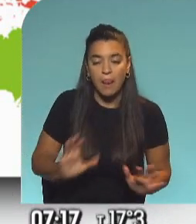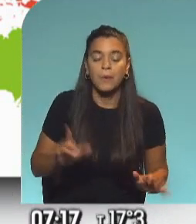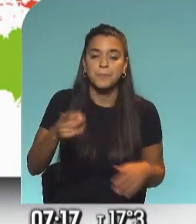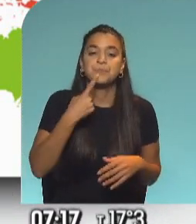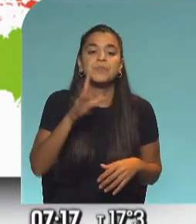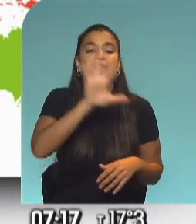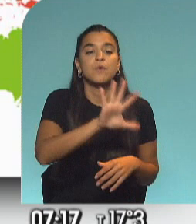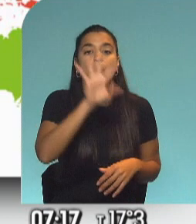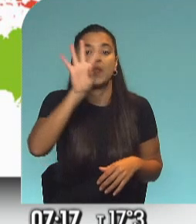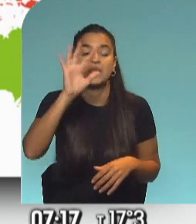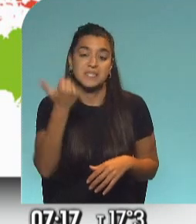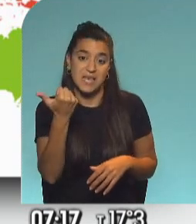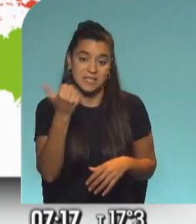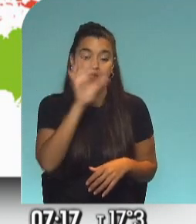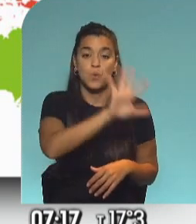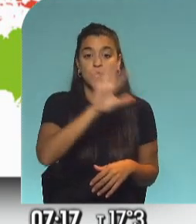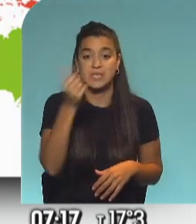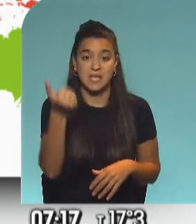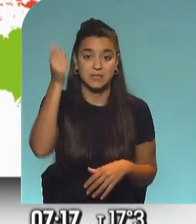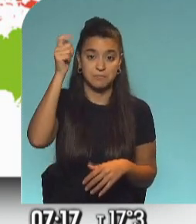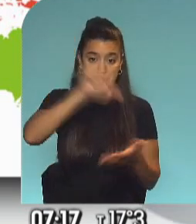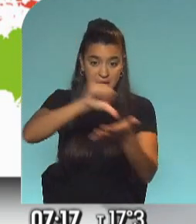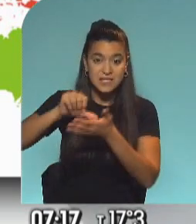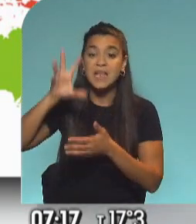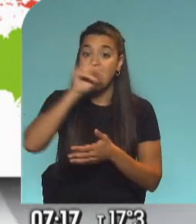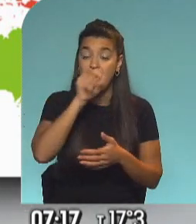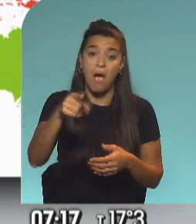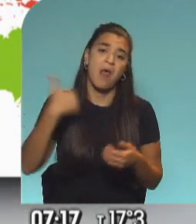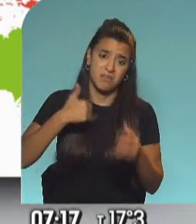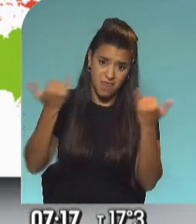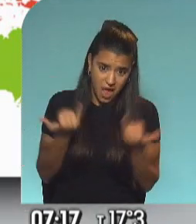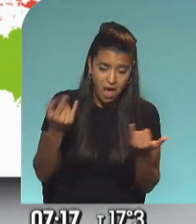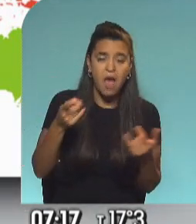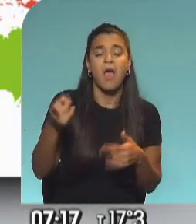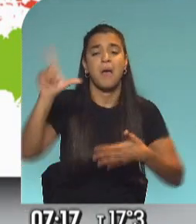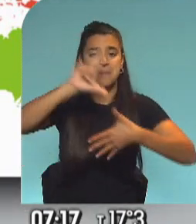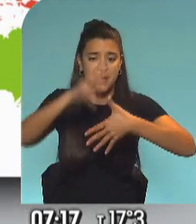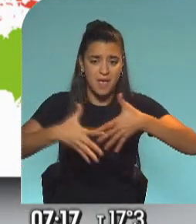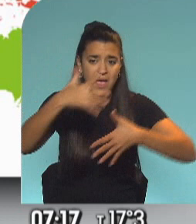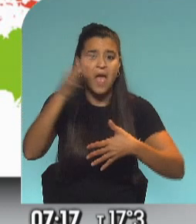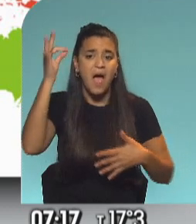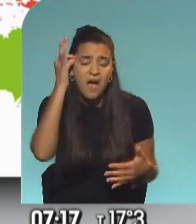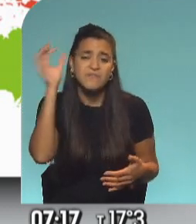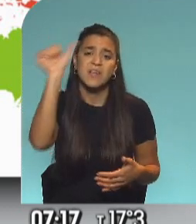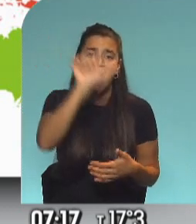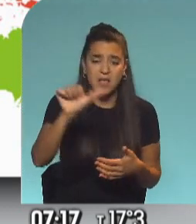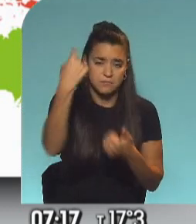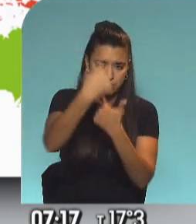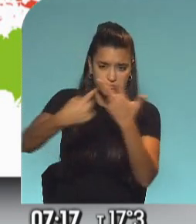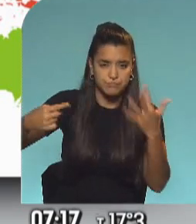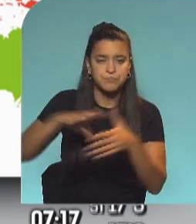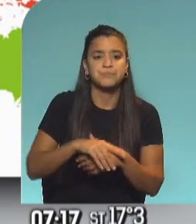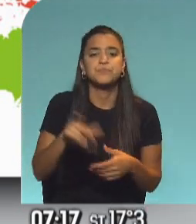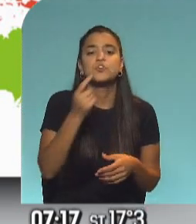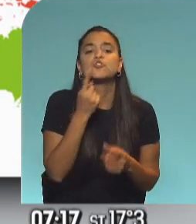en 56 países, son los que están en naranja, entre ellos la propia Argentina, la mayor parte de los países de América Latina, África, Asia, etc.